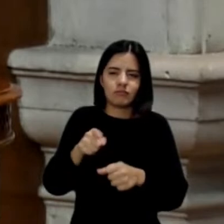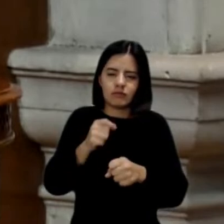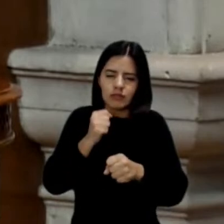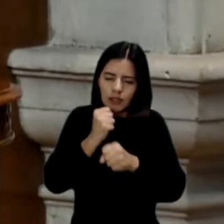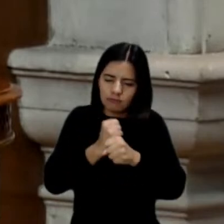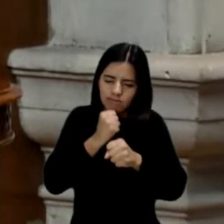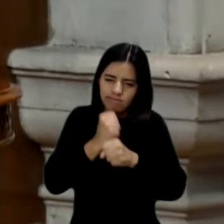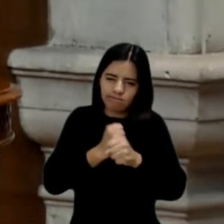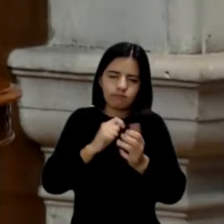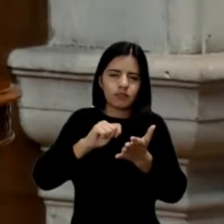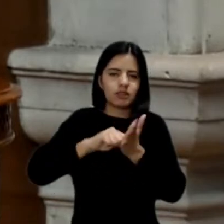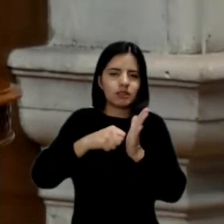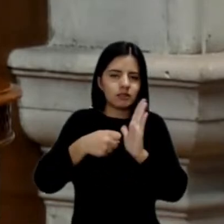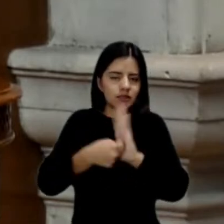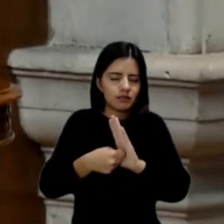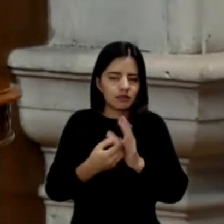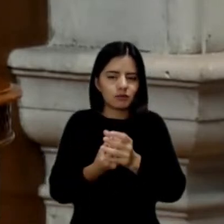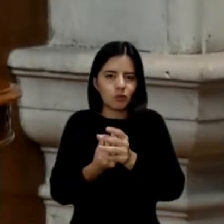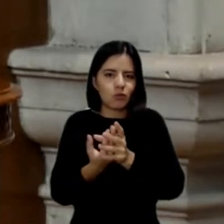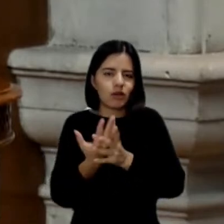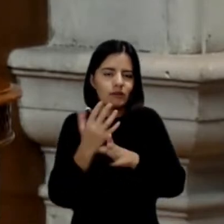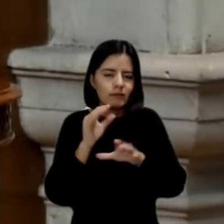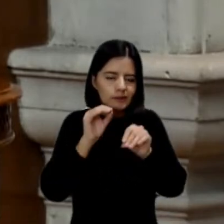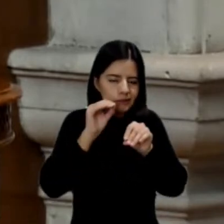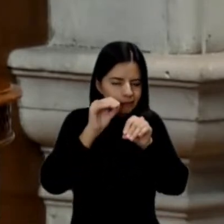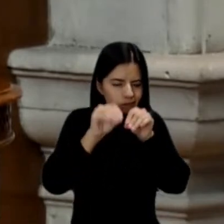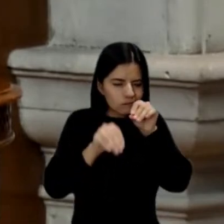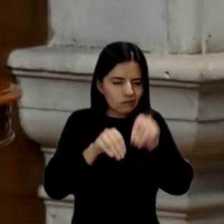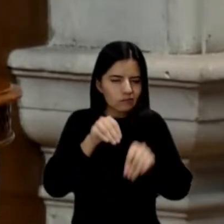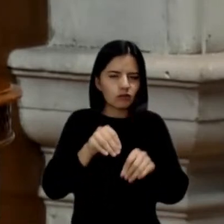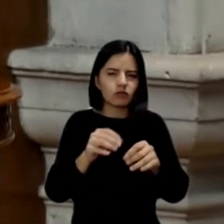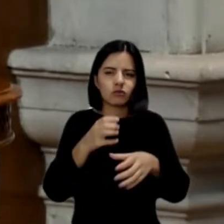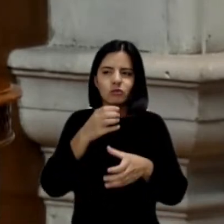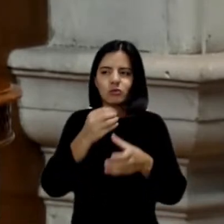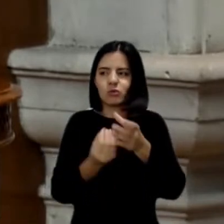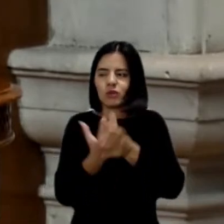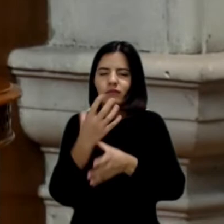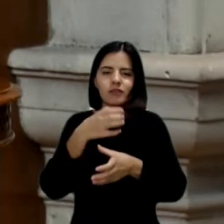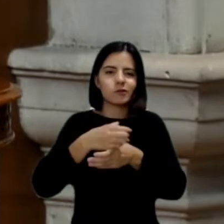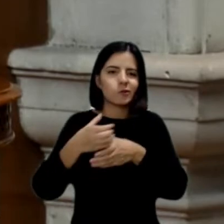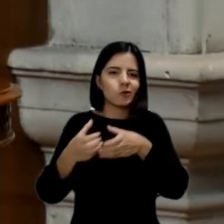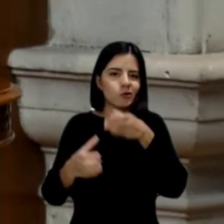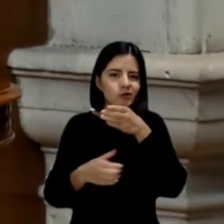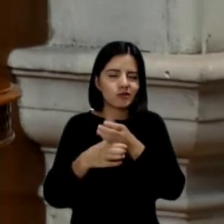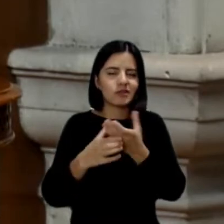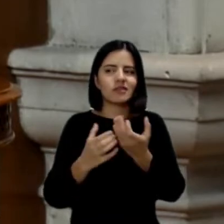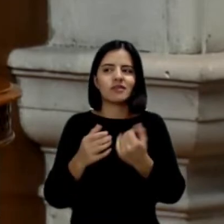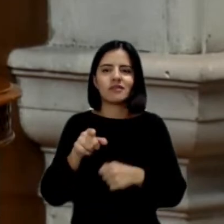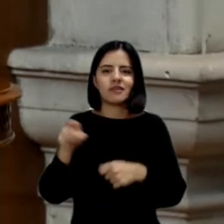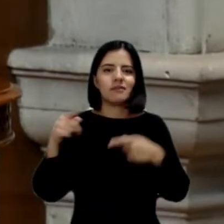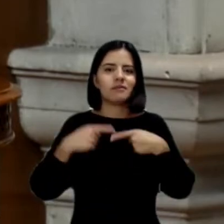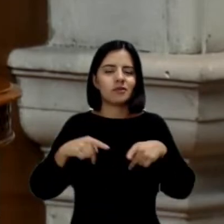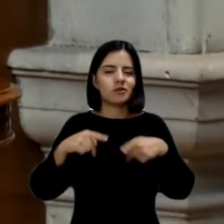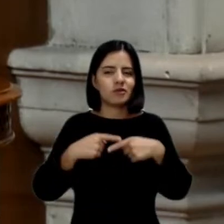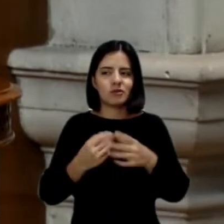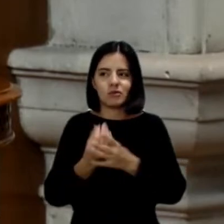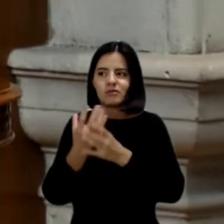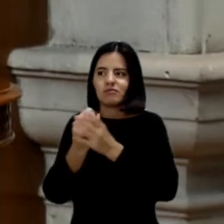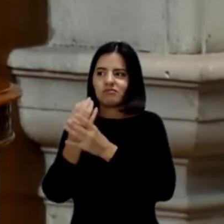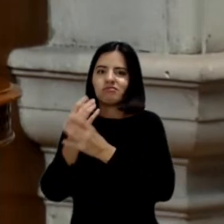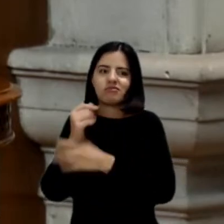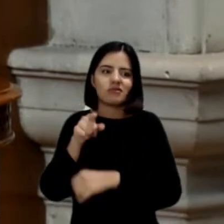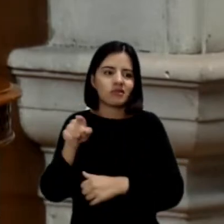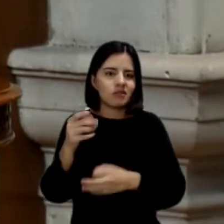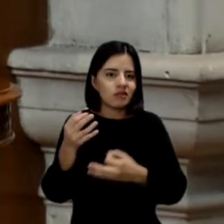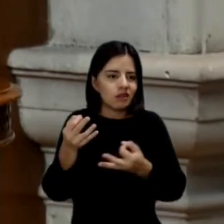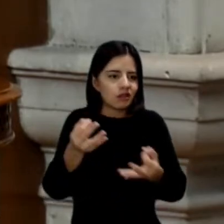técnicas, innovando en la confección de nuevos productos y conquistando a nuevos consumidores cada día.